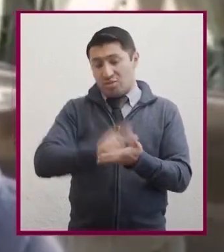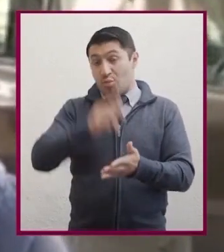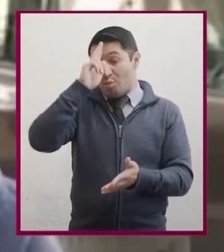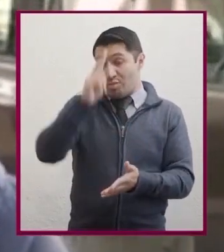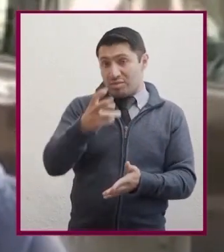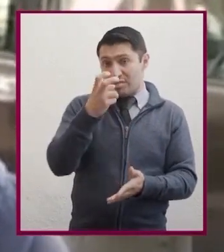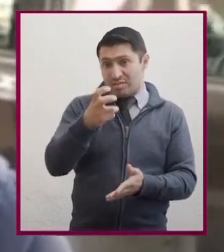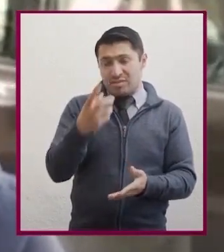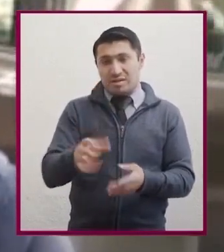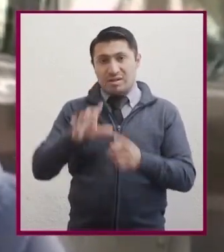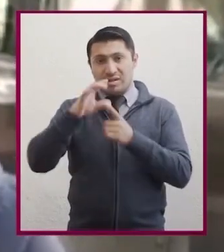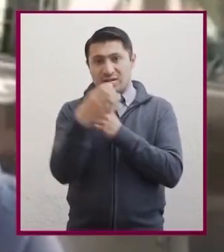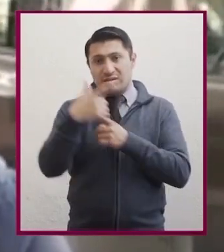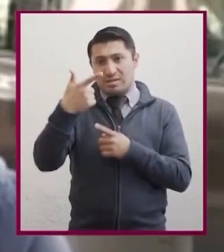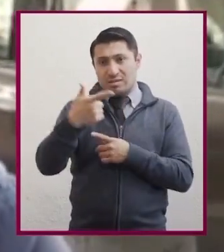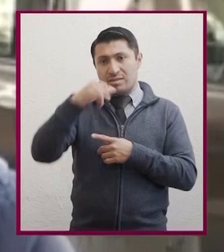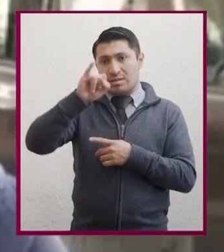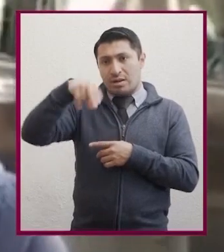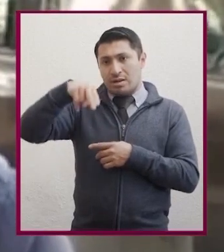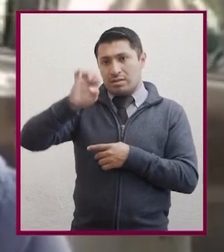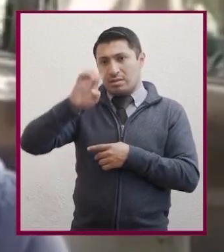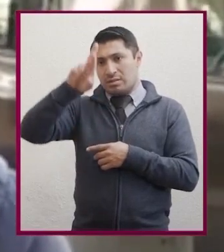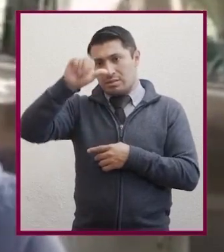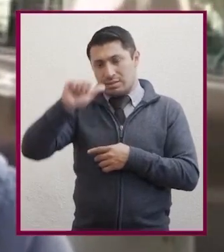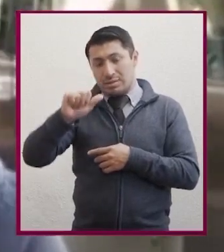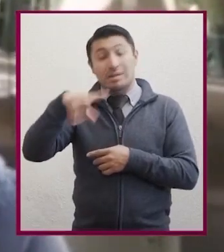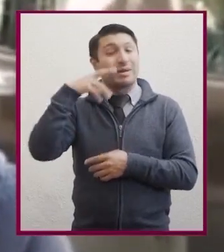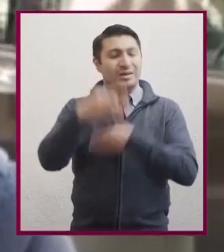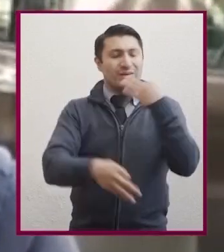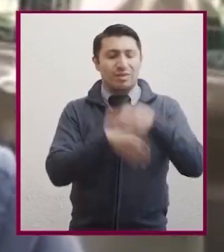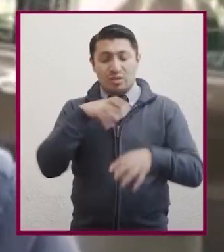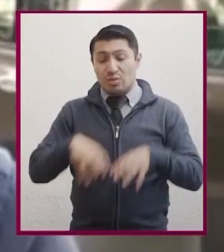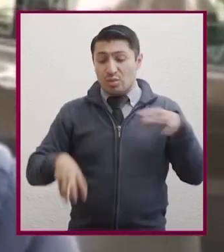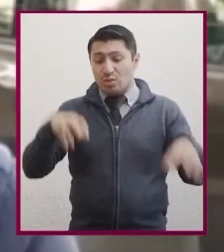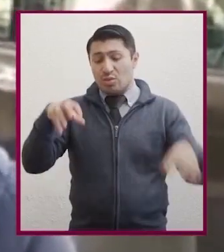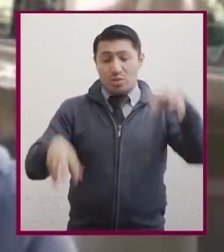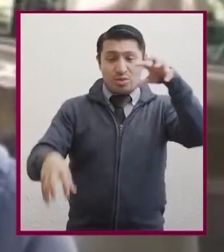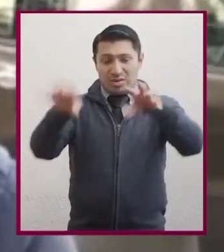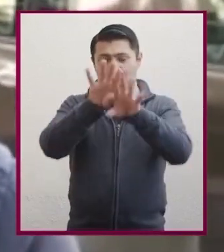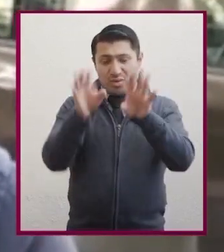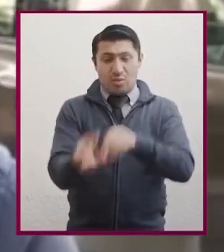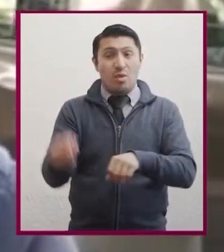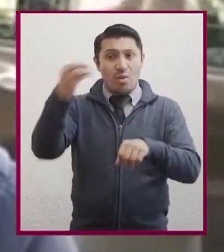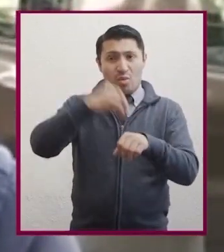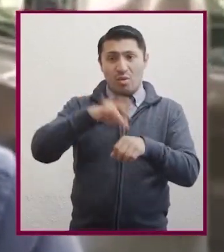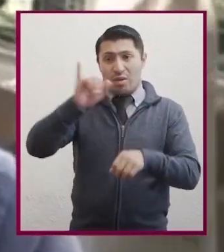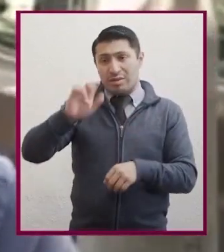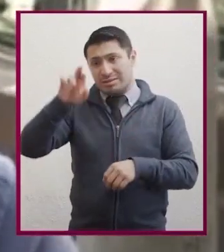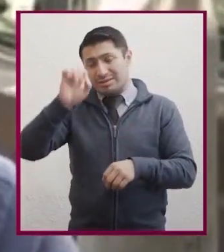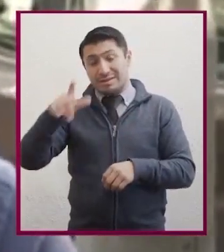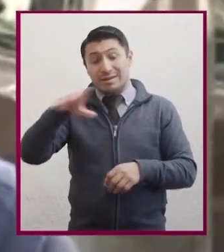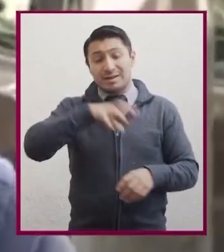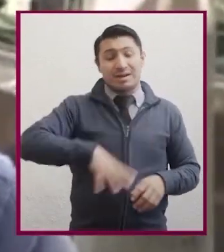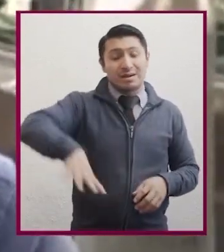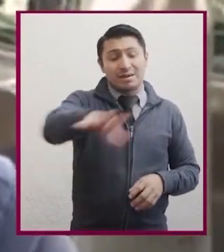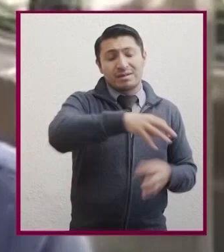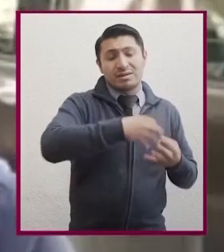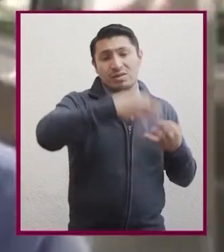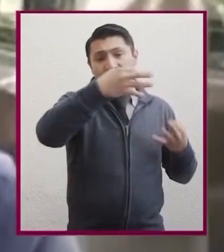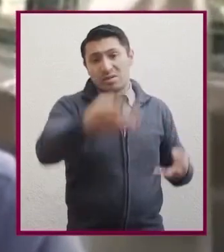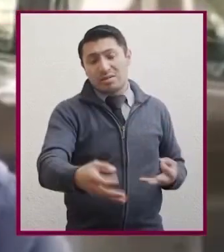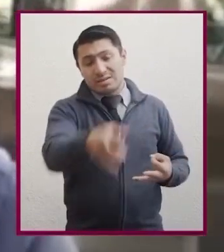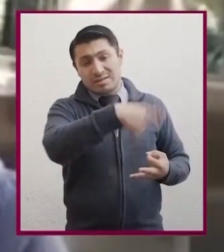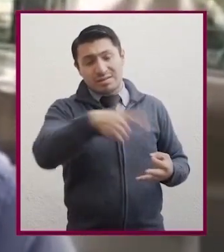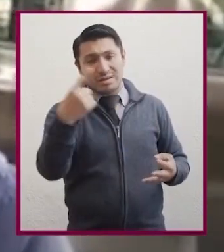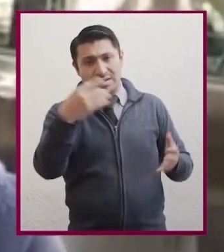prohibida por la Convención de Ginebra. Entonces, todos los asentamientos que ha establecido Israel en los territorios ocupados